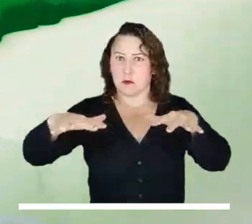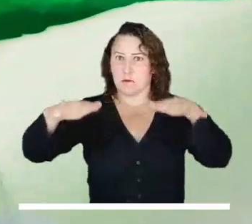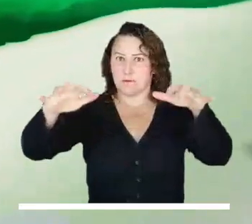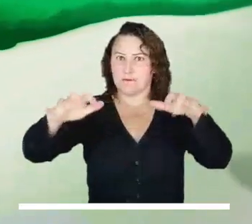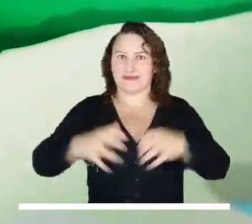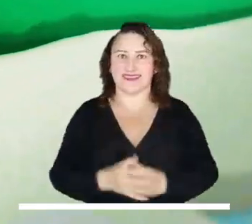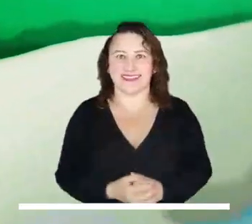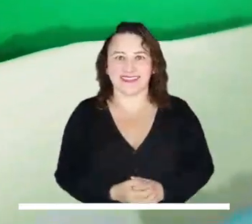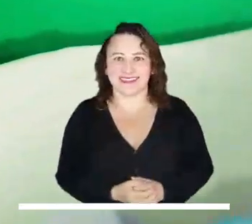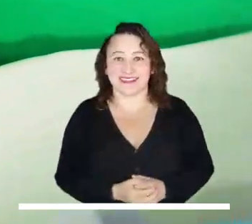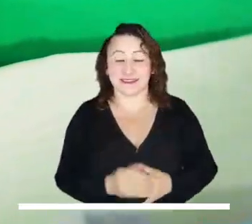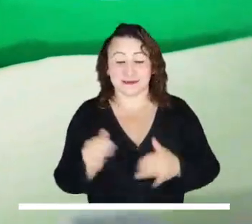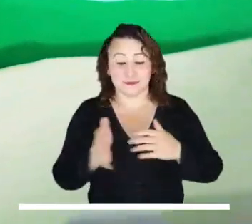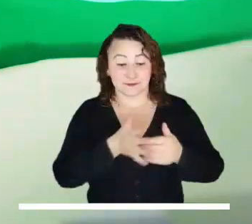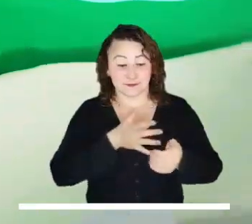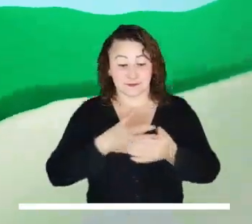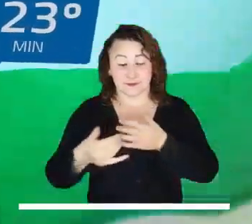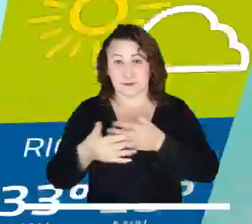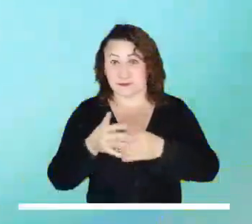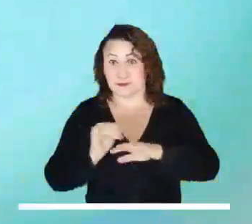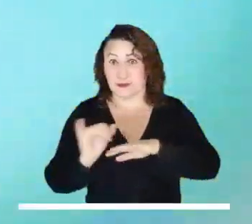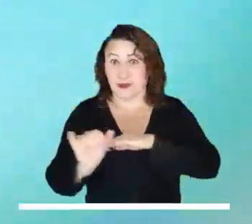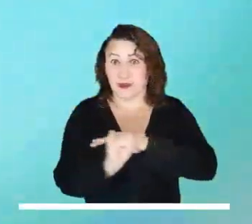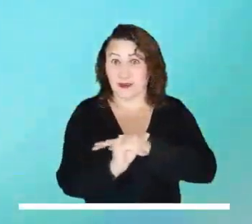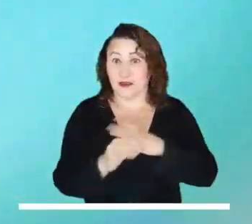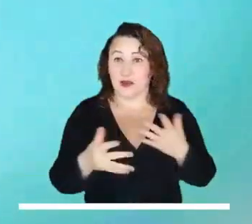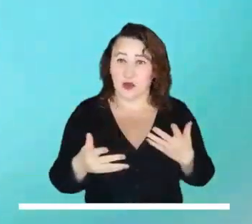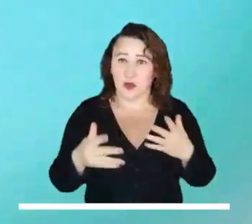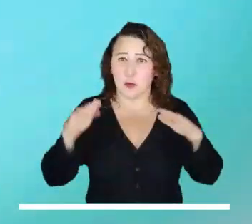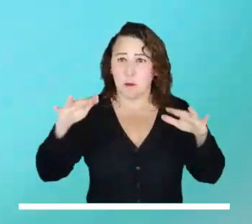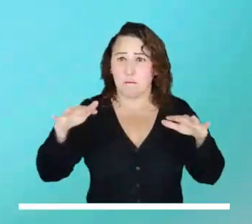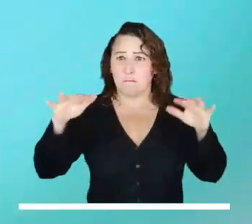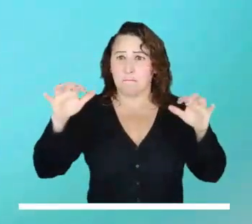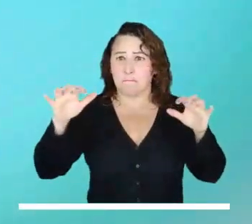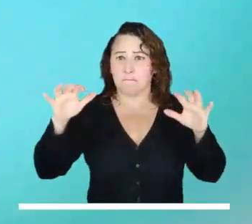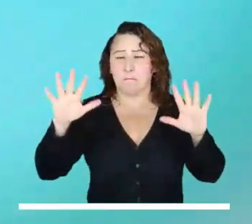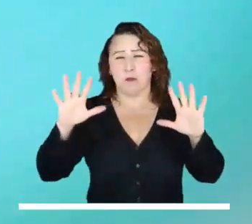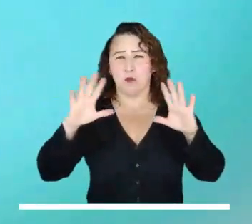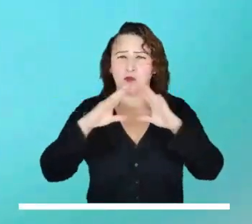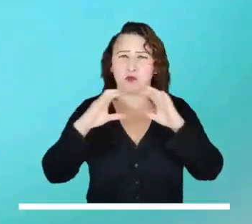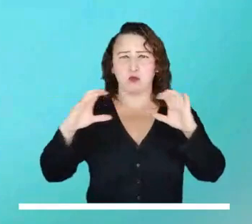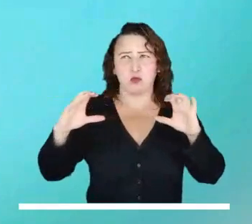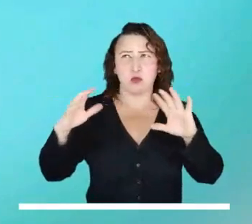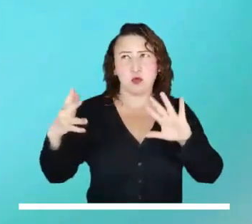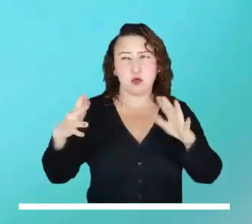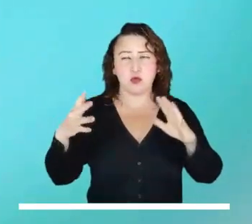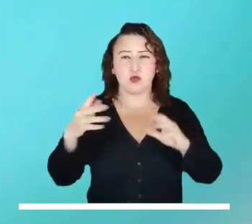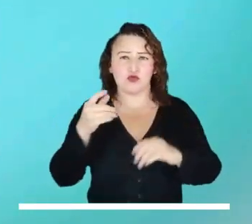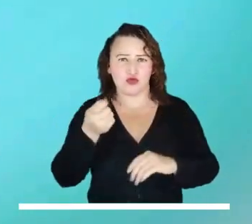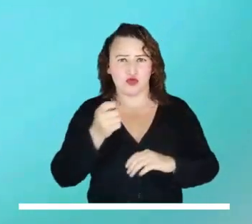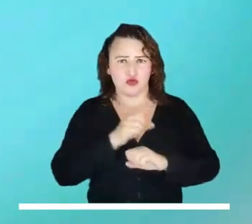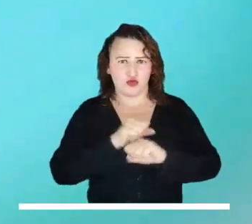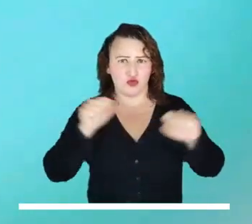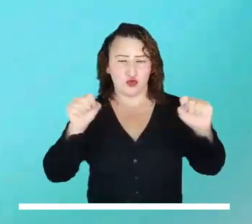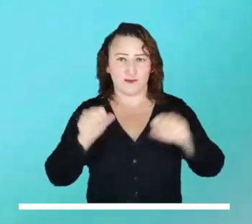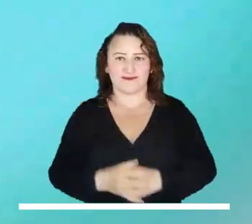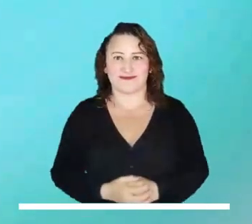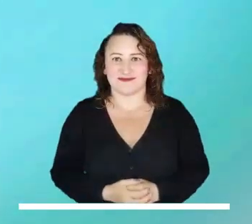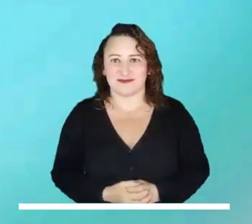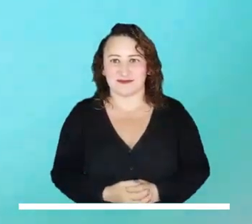seco. En San Andrés y Providencia se estiman condiciones secas y nubosidad entre ligera y parcial durante la